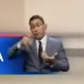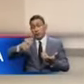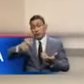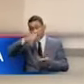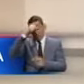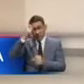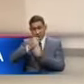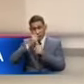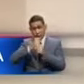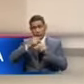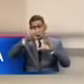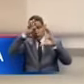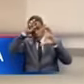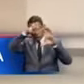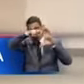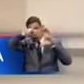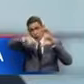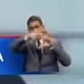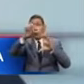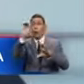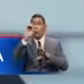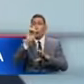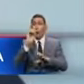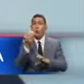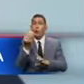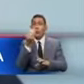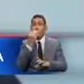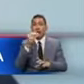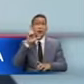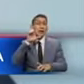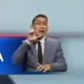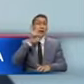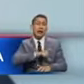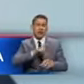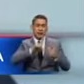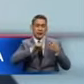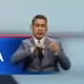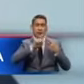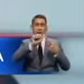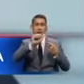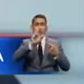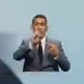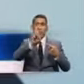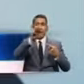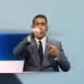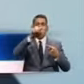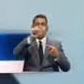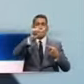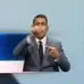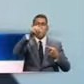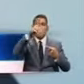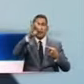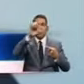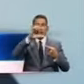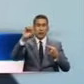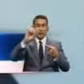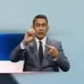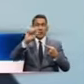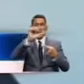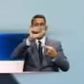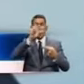consumo de dos tipos de carne en específico. Carne de armadillo o la carne de ardilla, que son uno de los